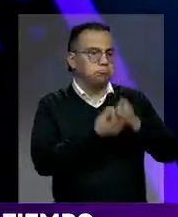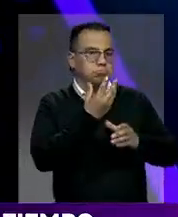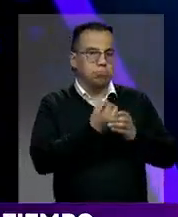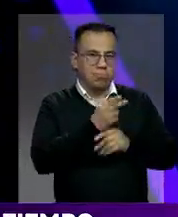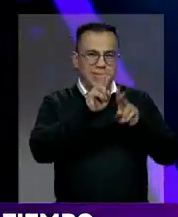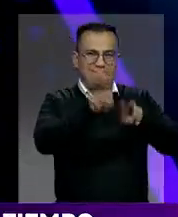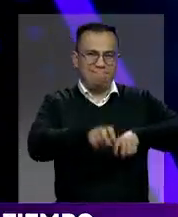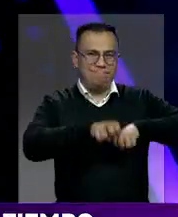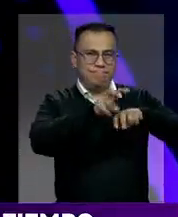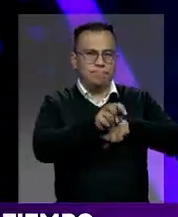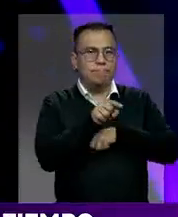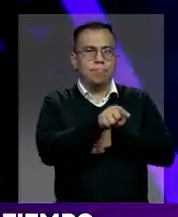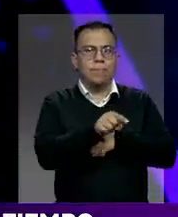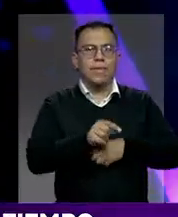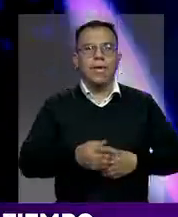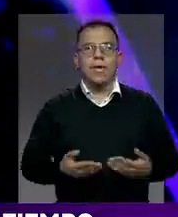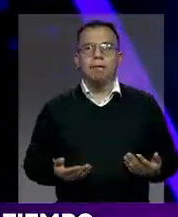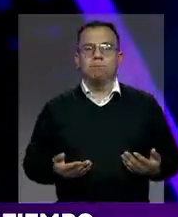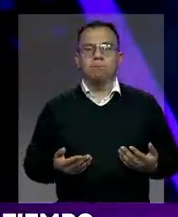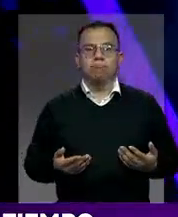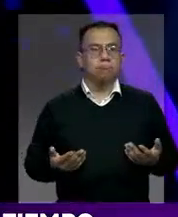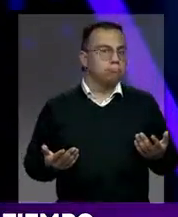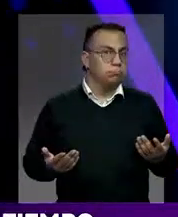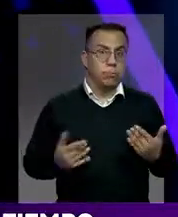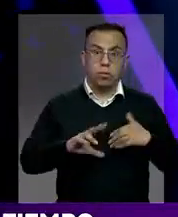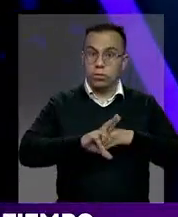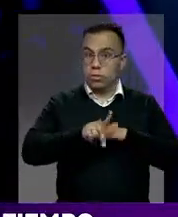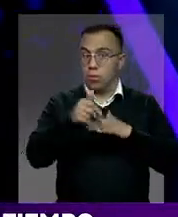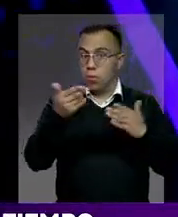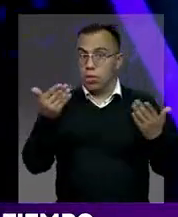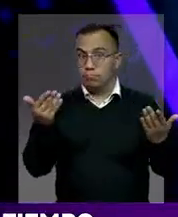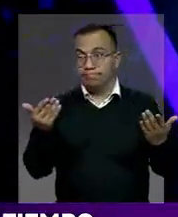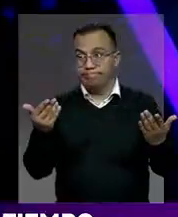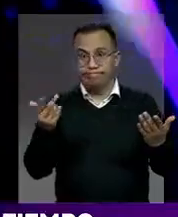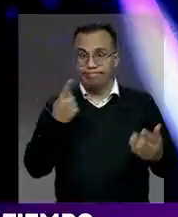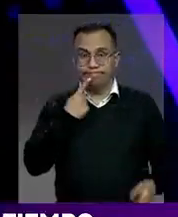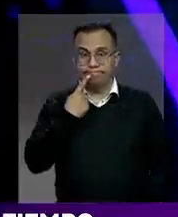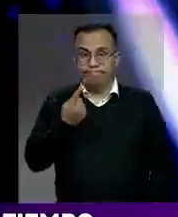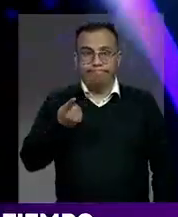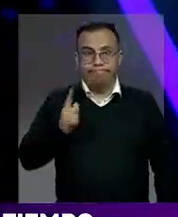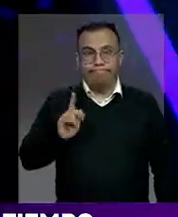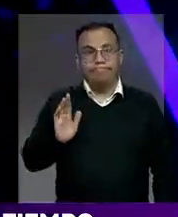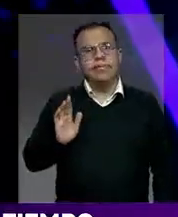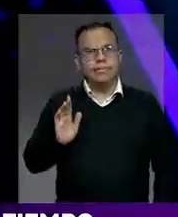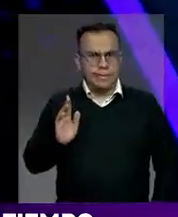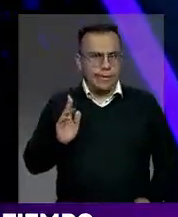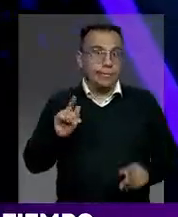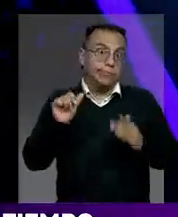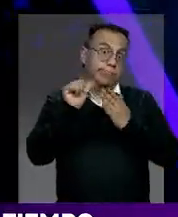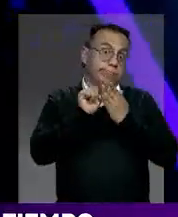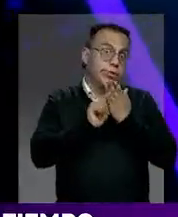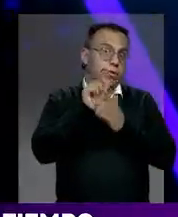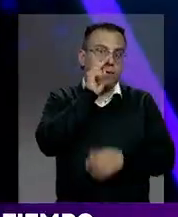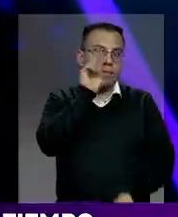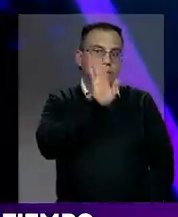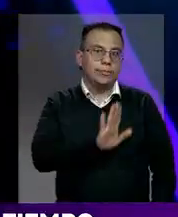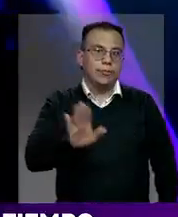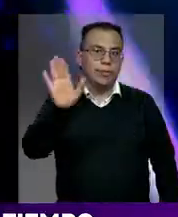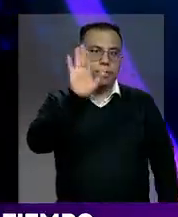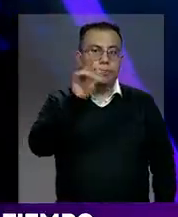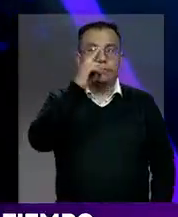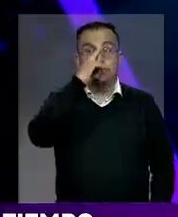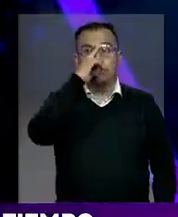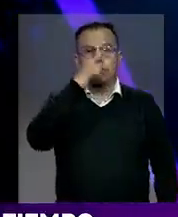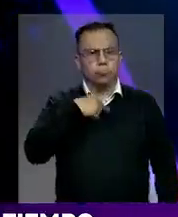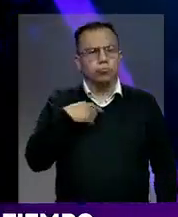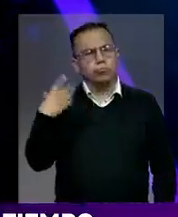agro lo que se han robado pues no está dicho y es un programa nacional nosotros hicimos un